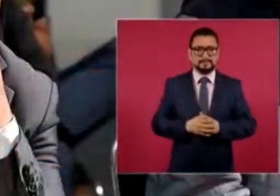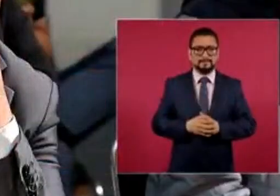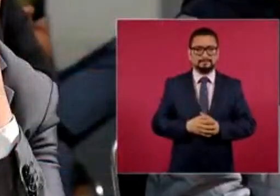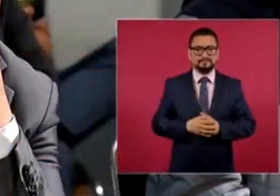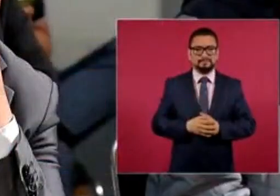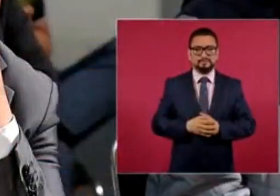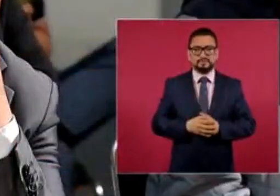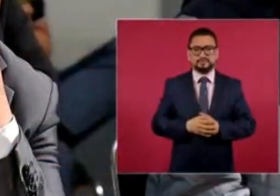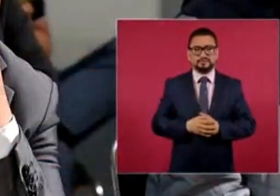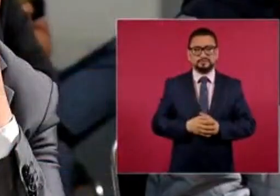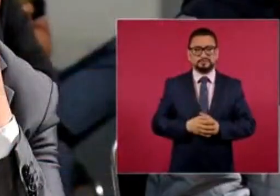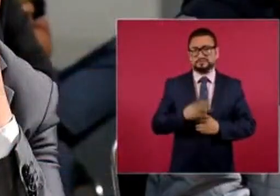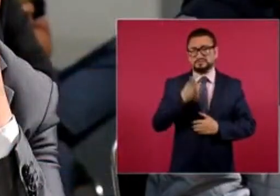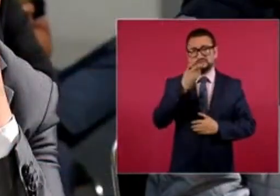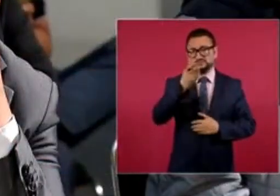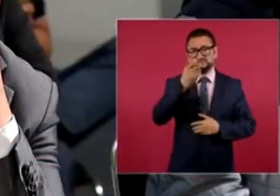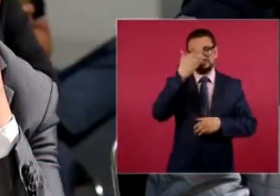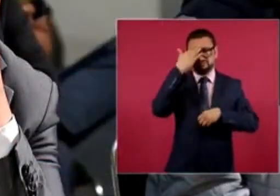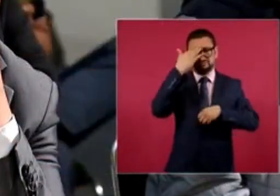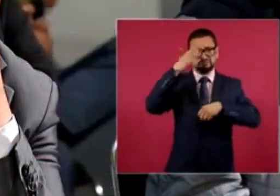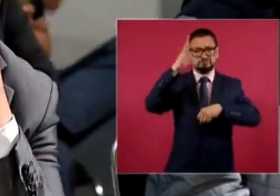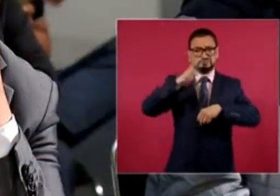Eso hay que tenerlo muy presente.